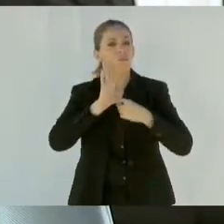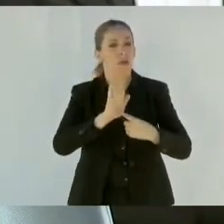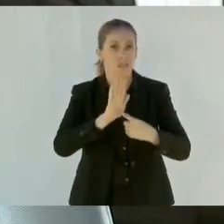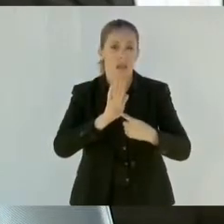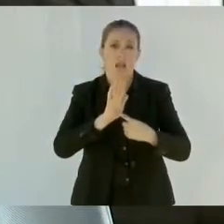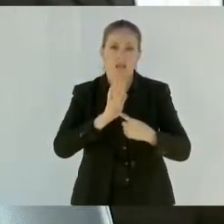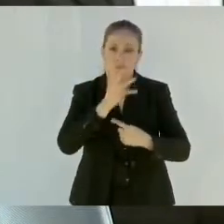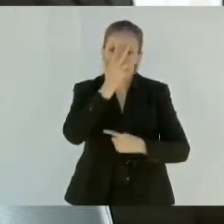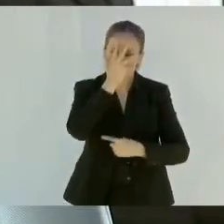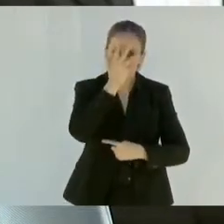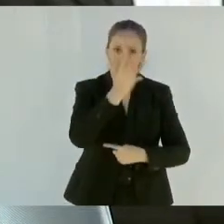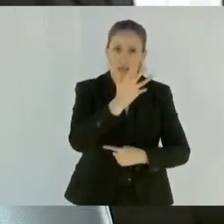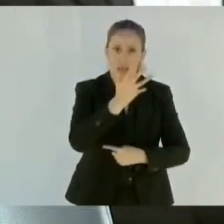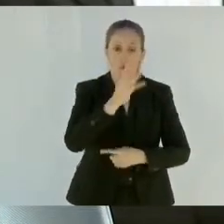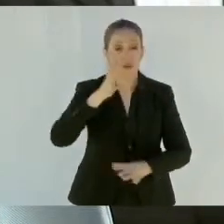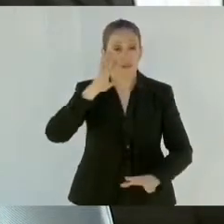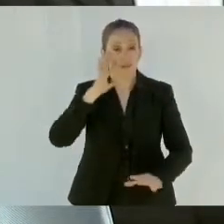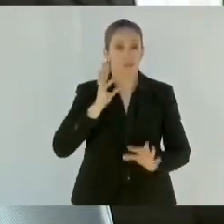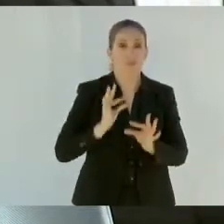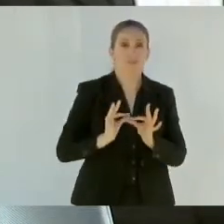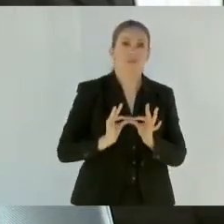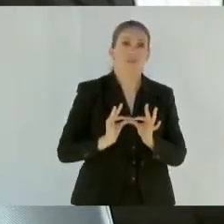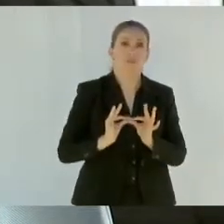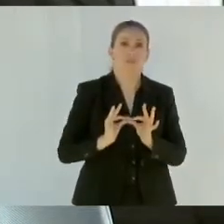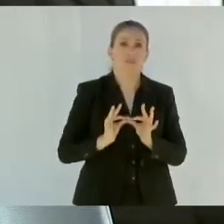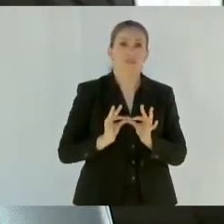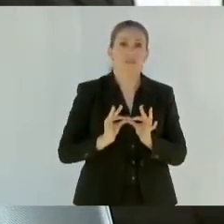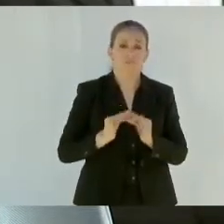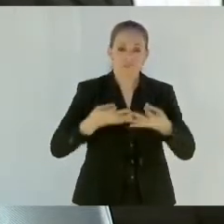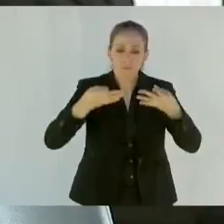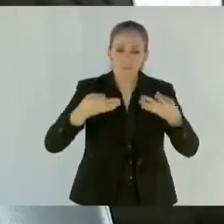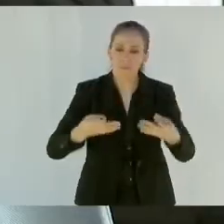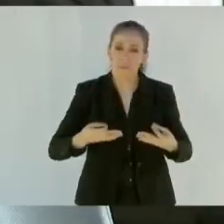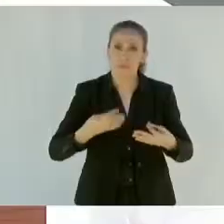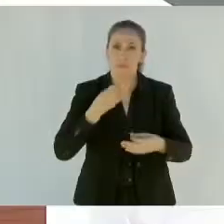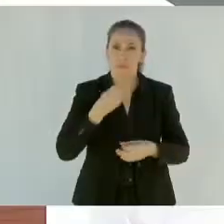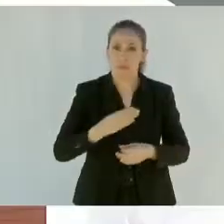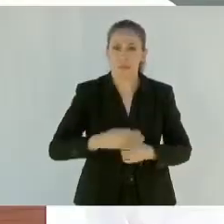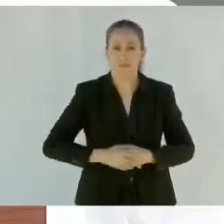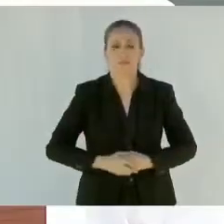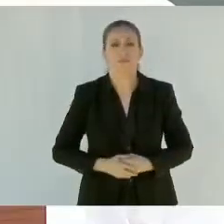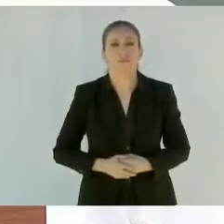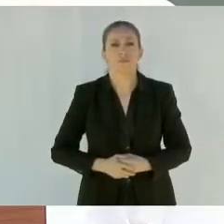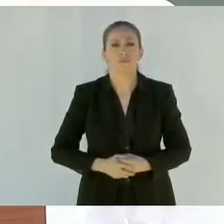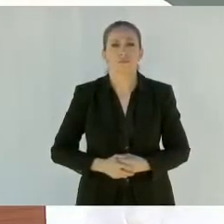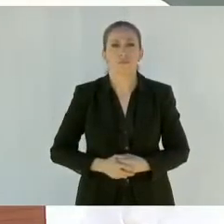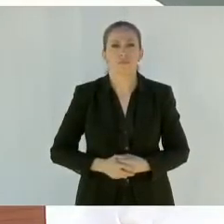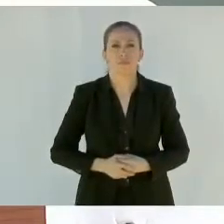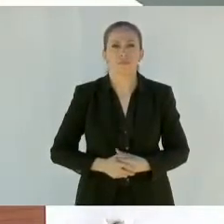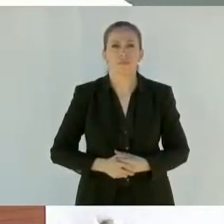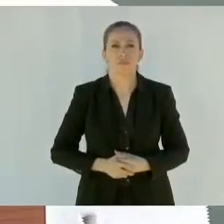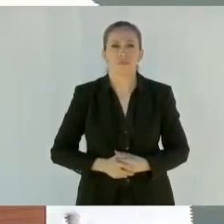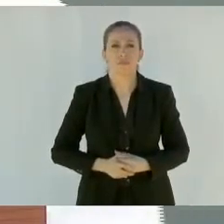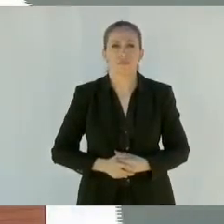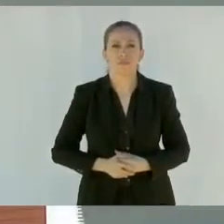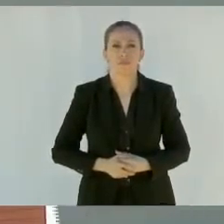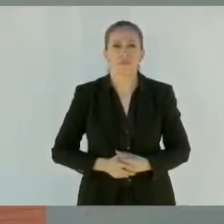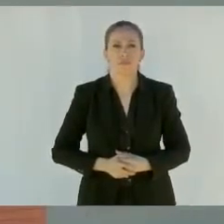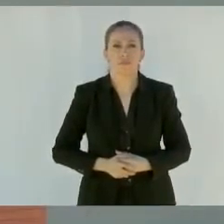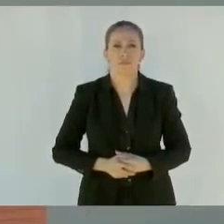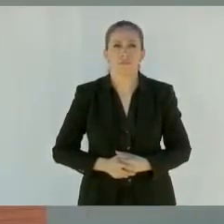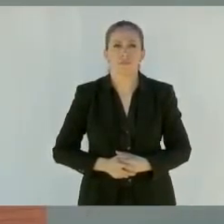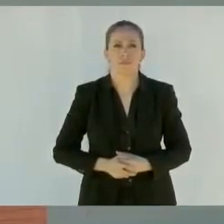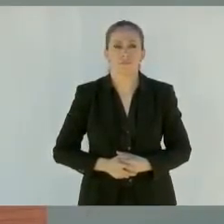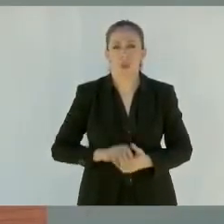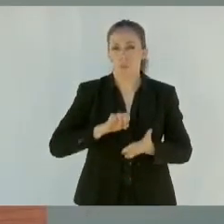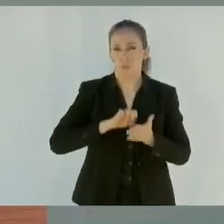seriedad, responsabilidad y calidad. Por ejemplo, la